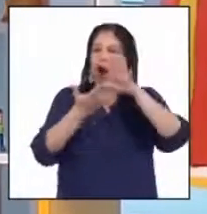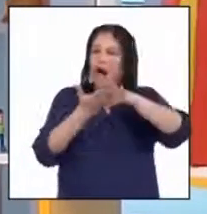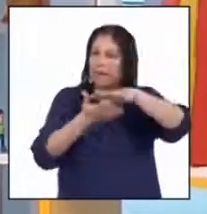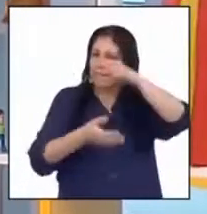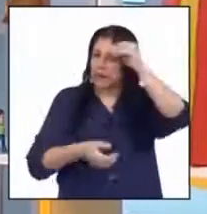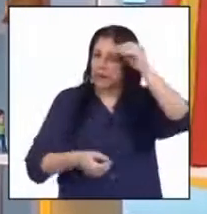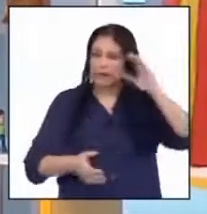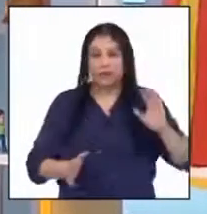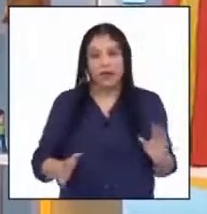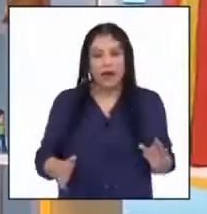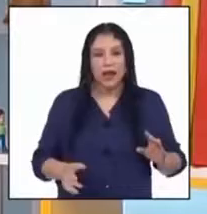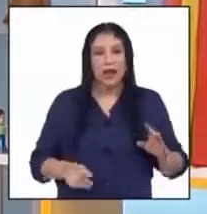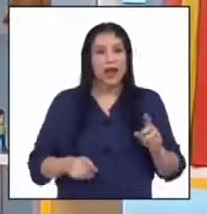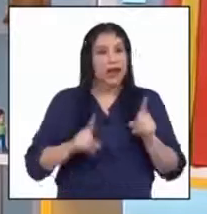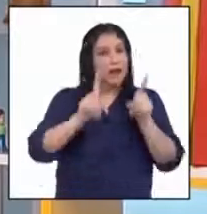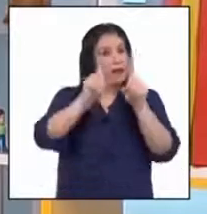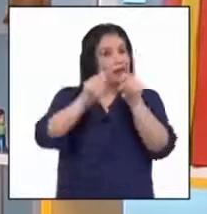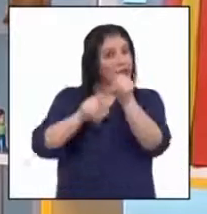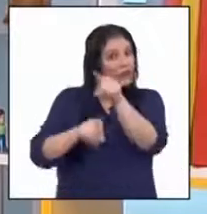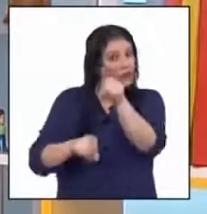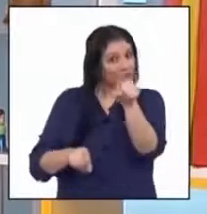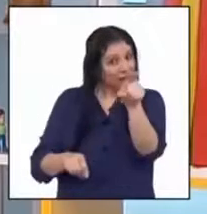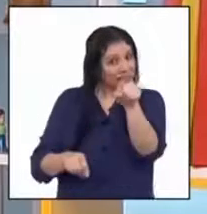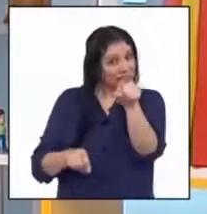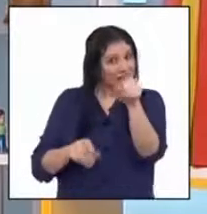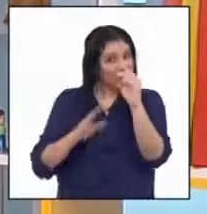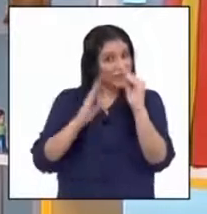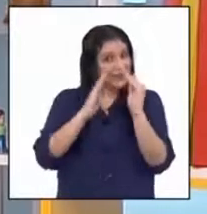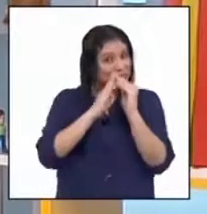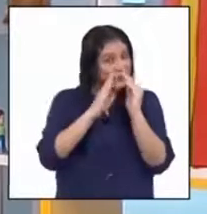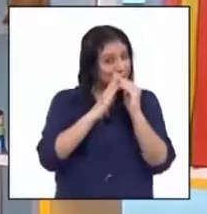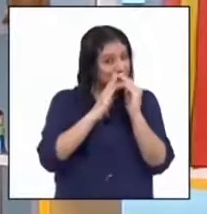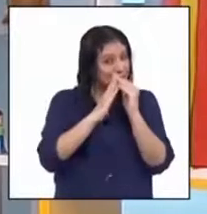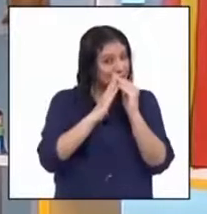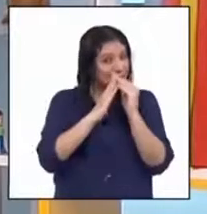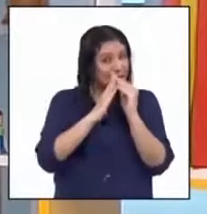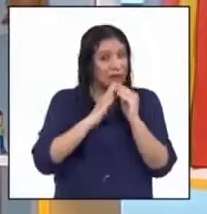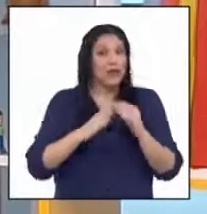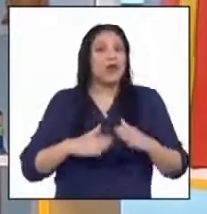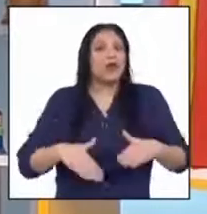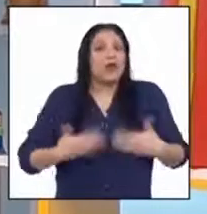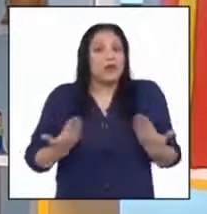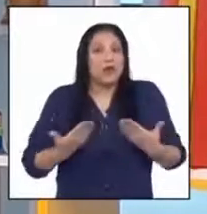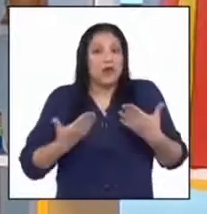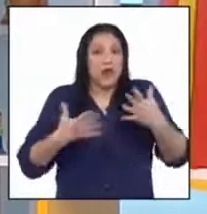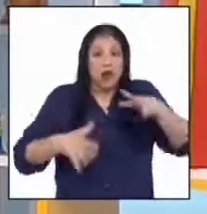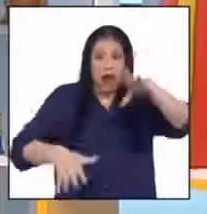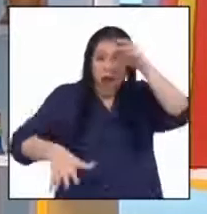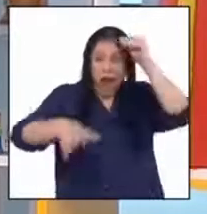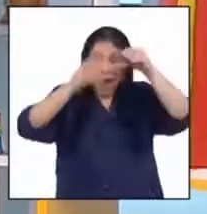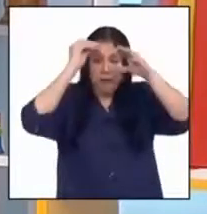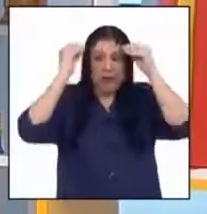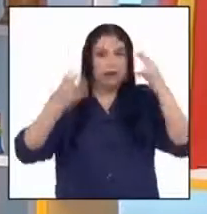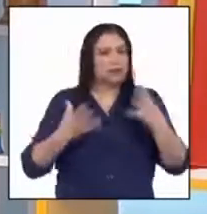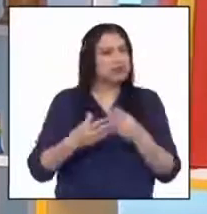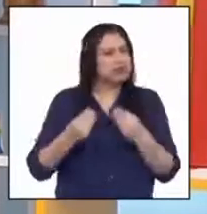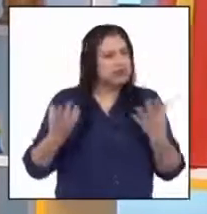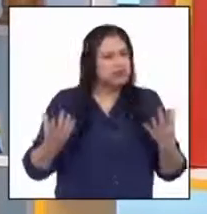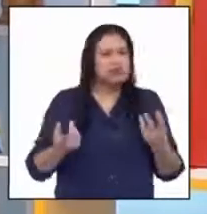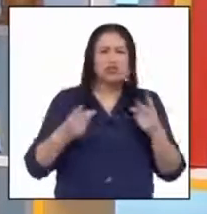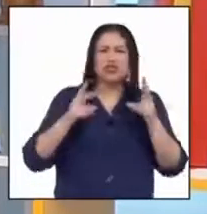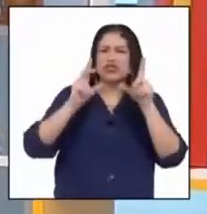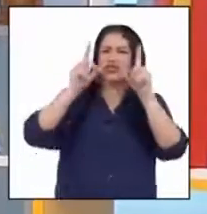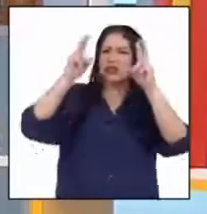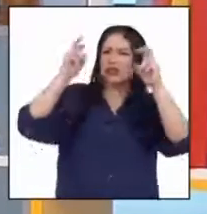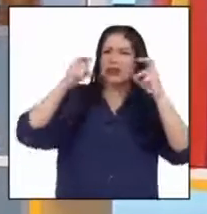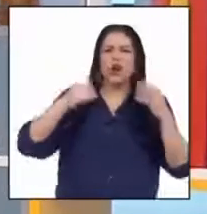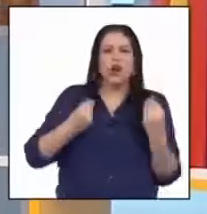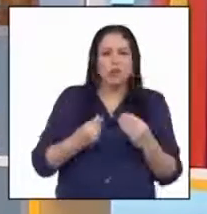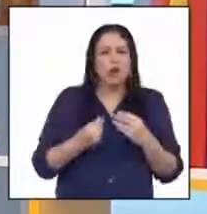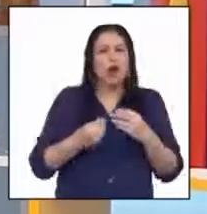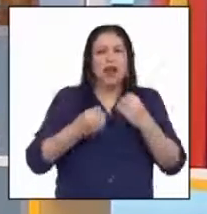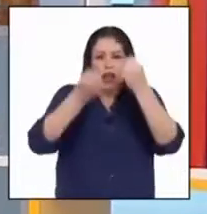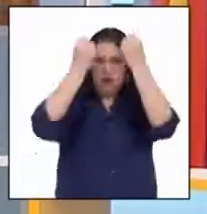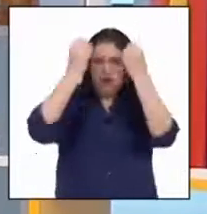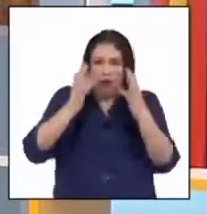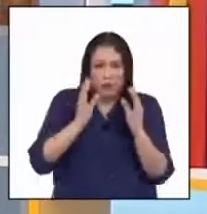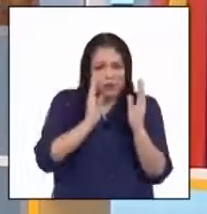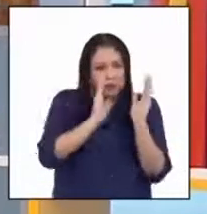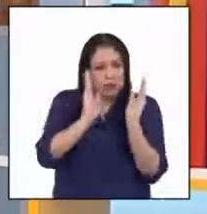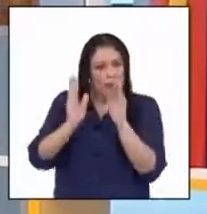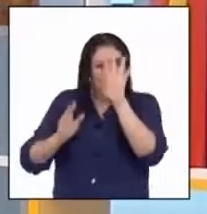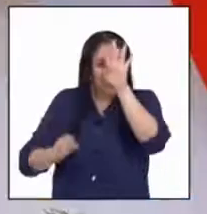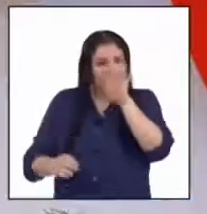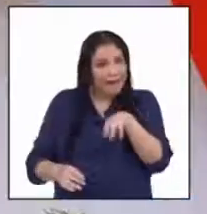aprendizaje. ¿Y ustedes, chicas y chicos en sus casas? Espero que hayan aprendido tanto como nosotros sobre cómo organizar datos en tablas